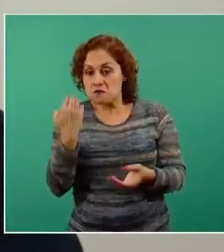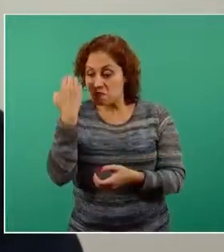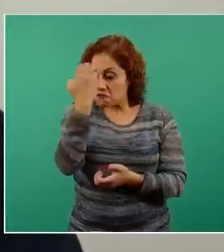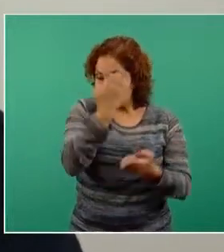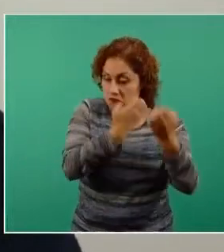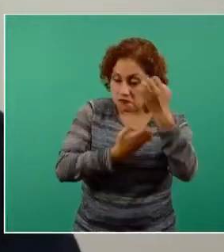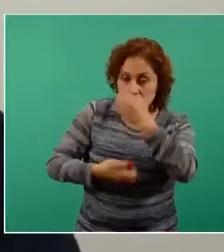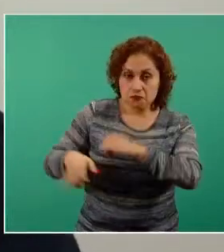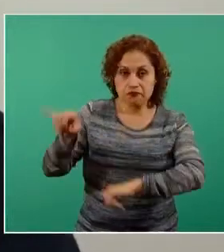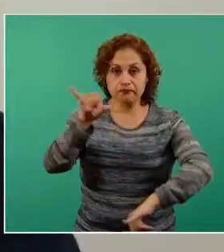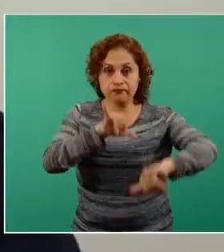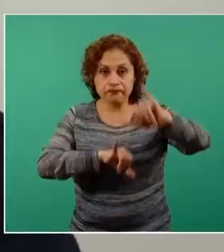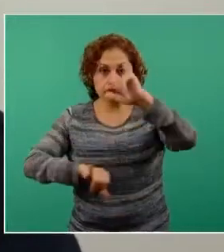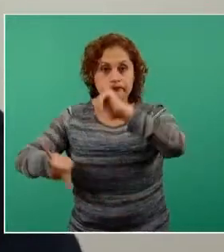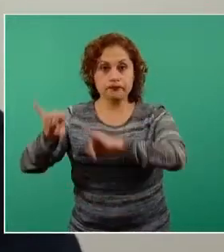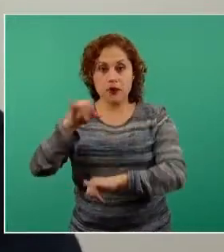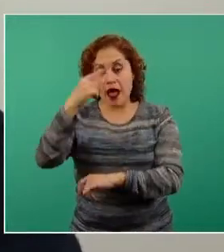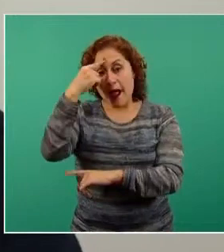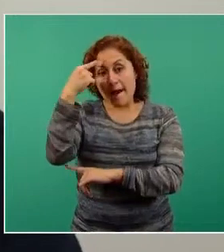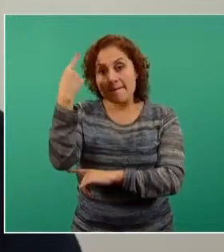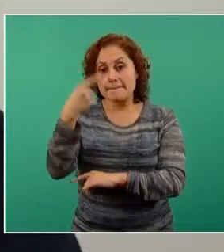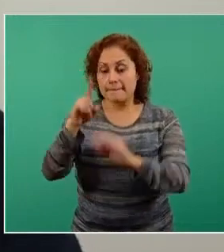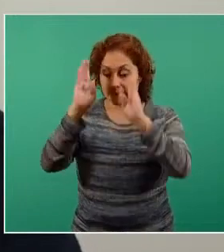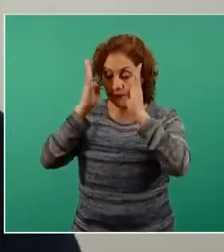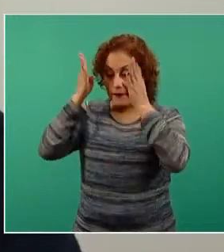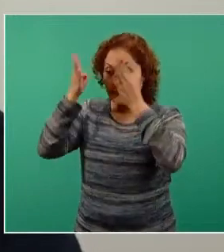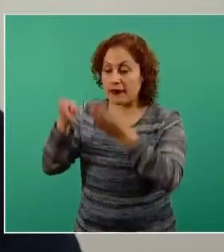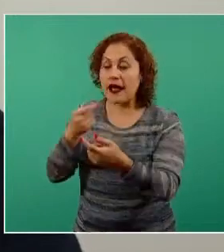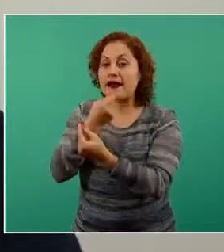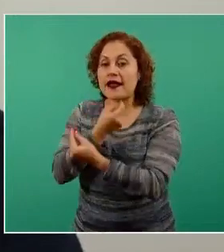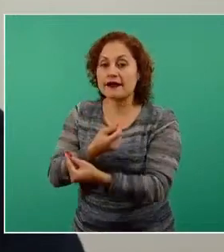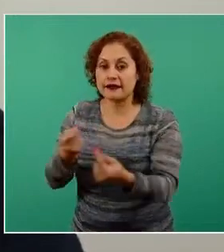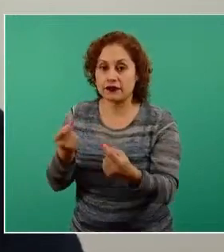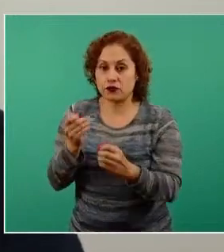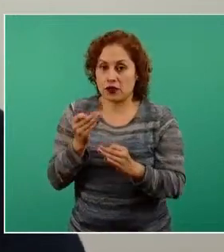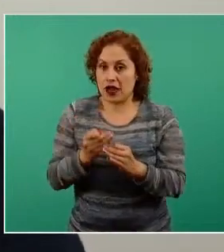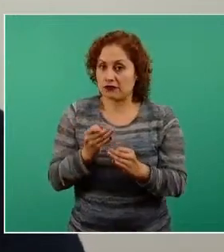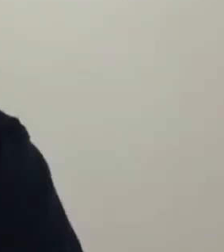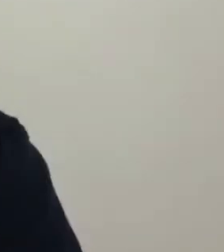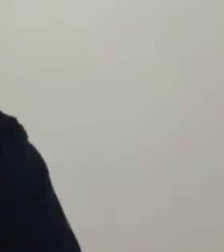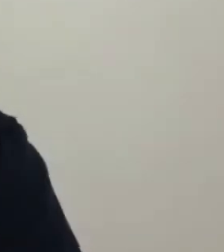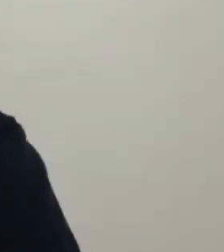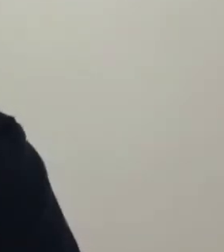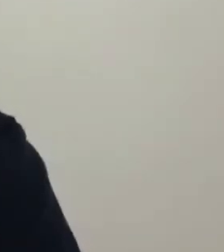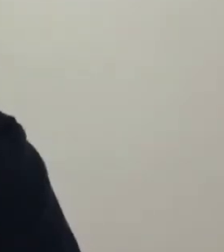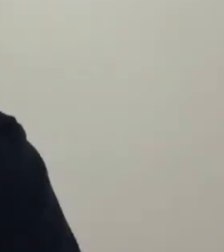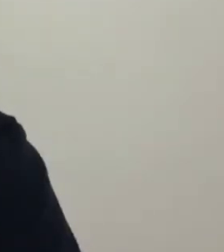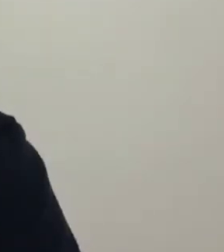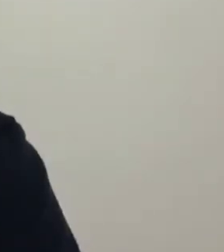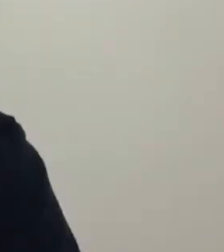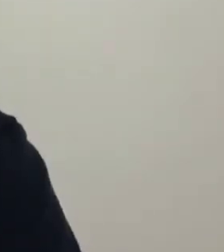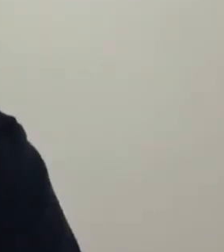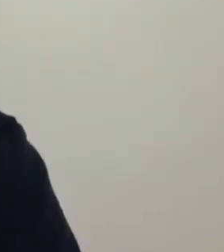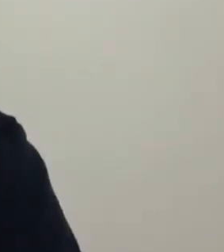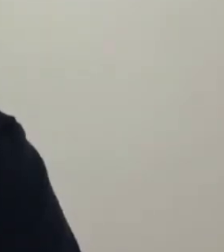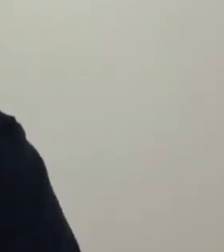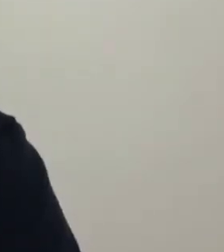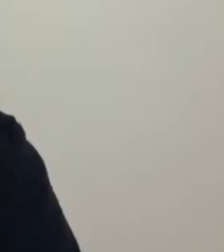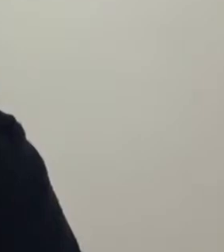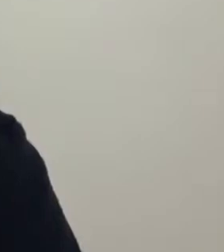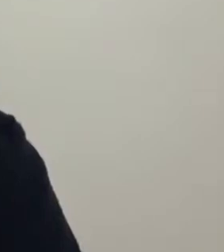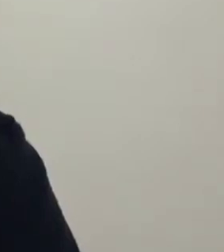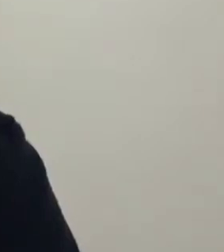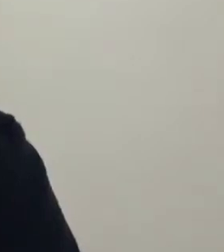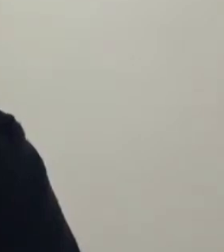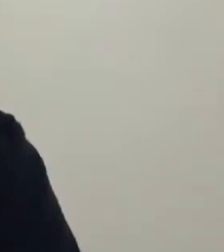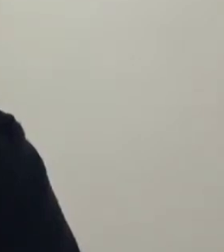a población menor de edad. Actualmente todavía no lo tenemos, pero aún así se ha hecho la provisión para vacunar a más